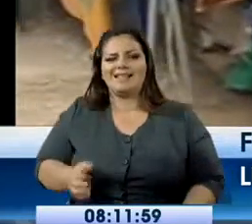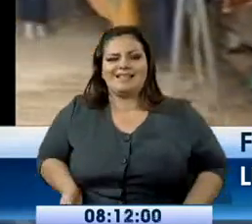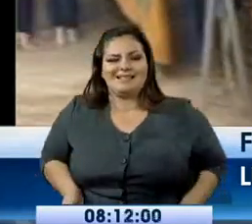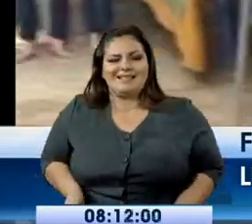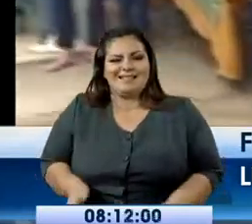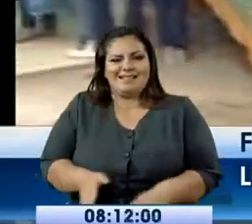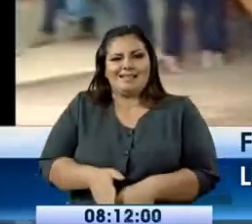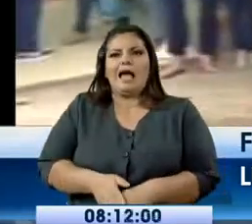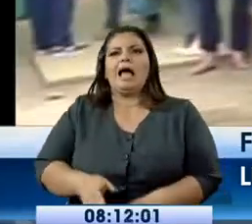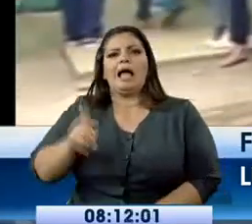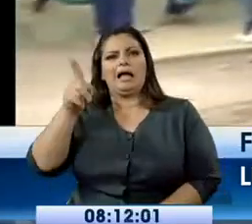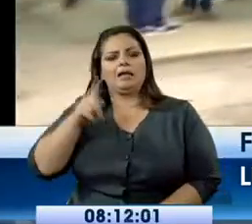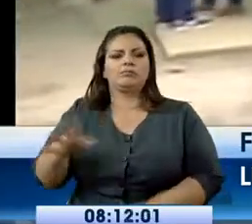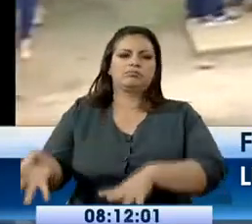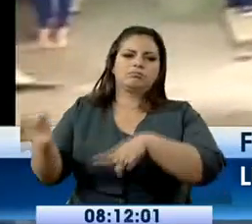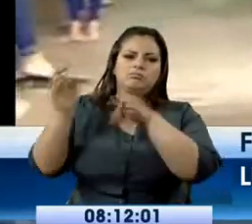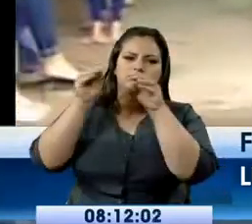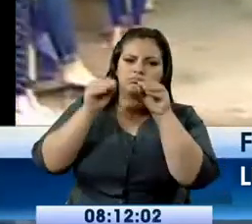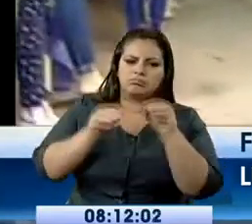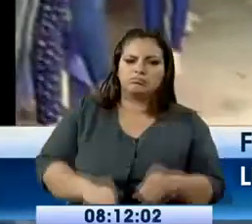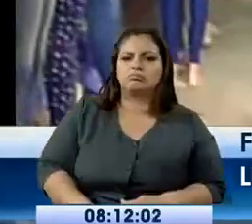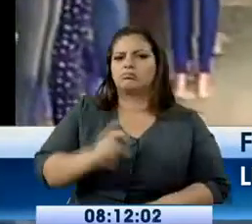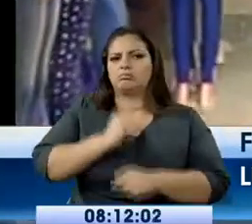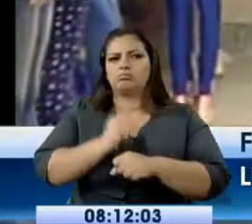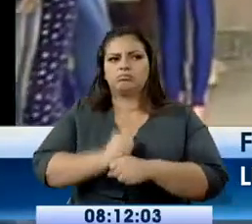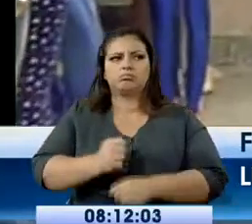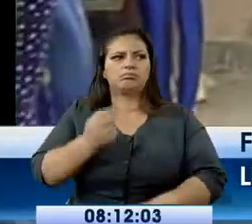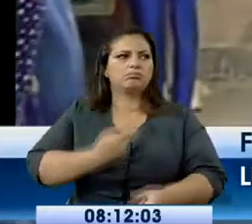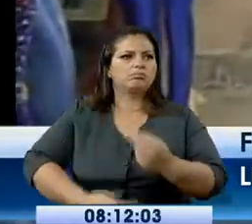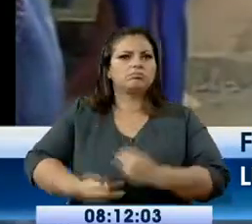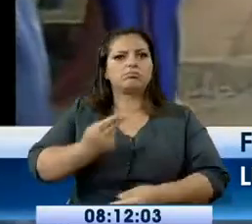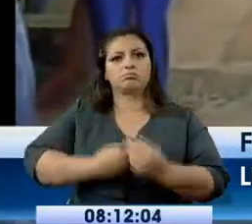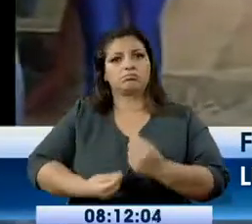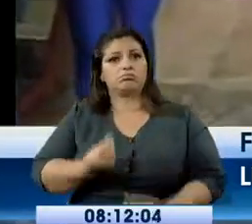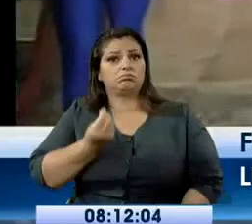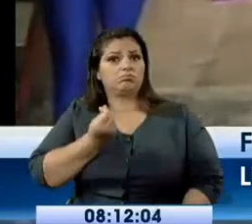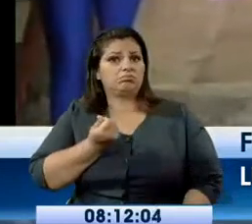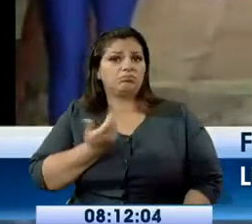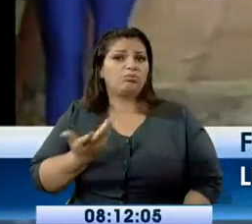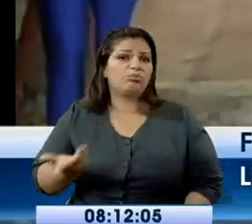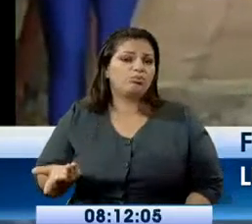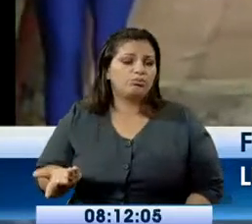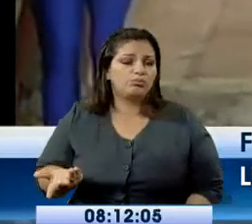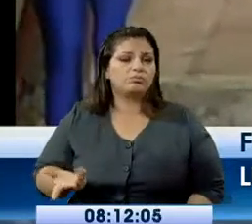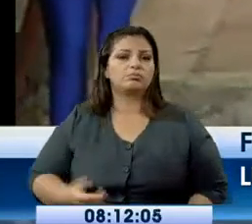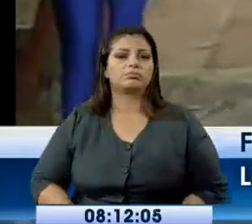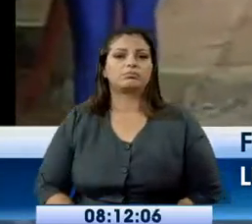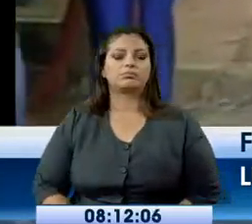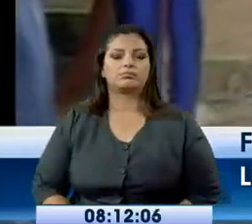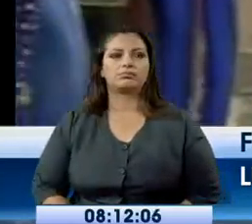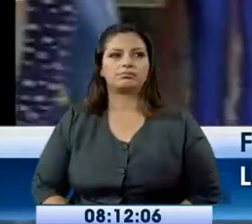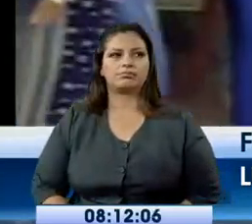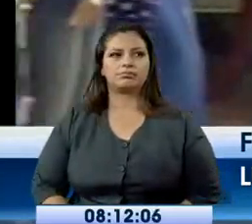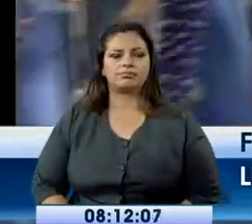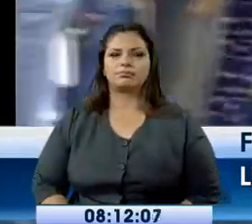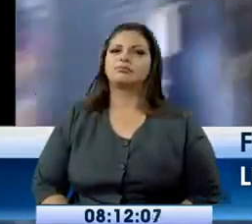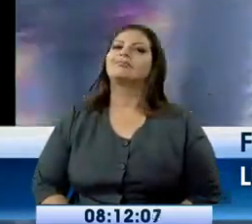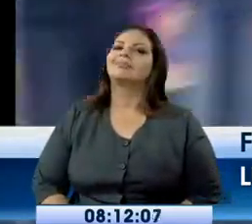sus puestos. Eso es producción local, nacional. Sí, todo, producción que